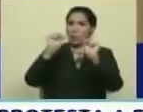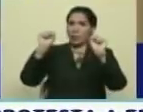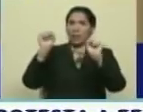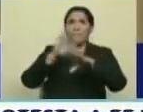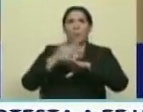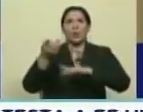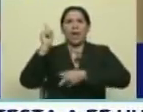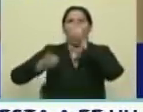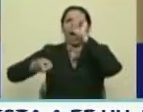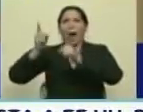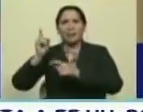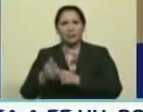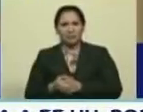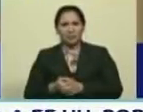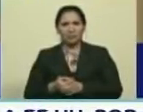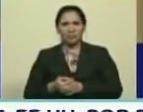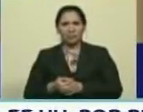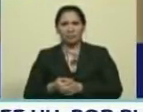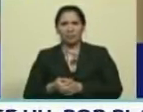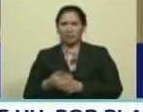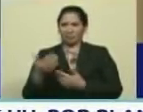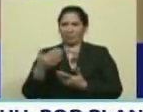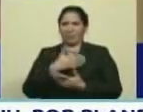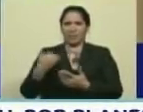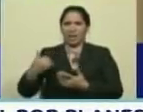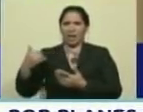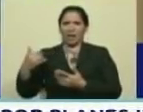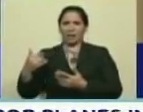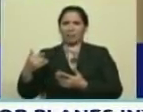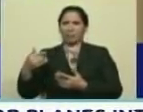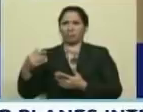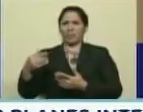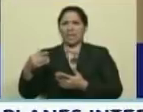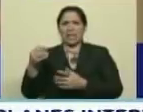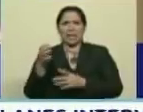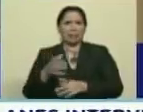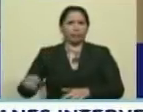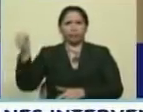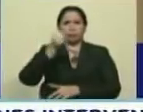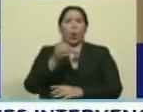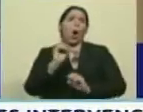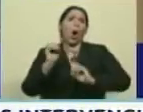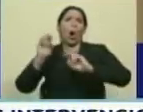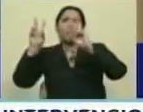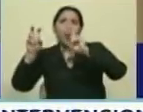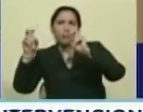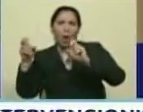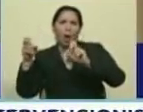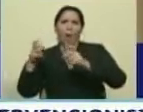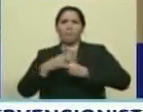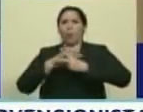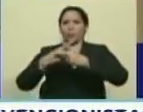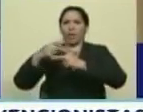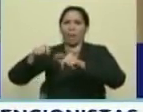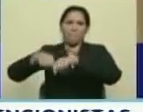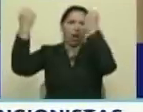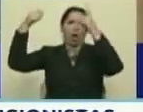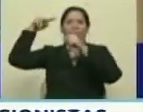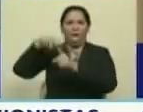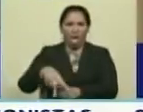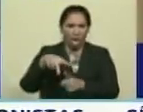alguien no está interesado en nuestro bienestar. O porque diga que tenemos que ir por un